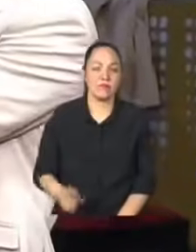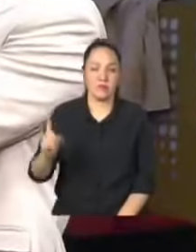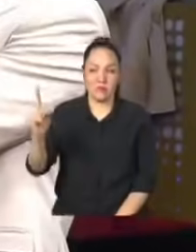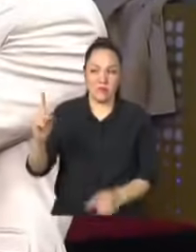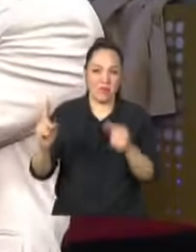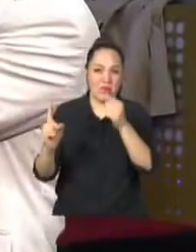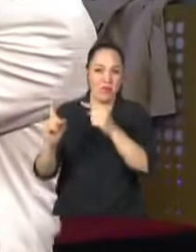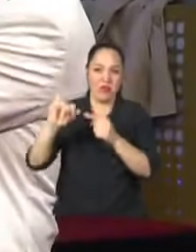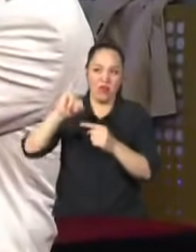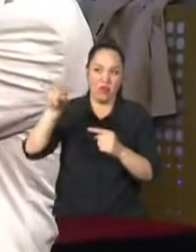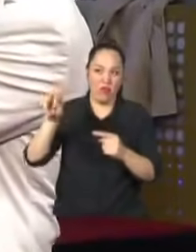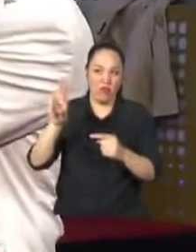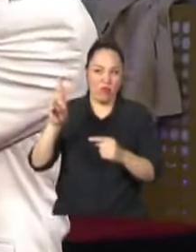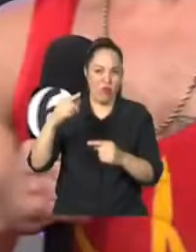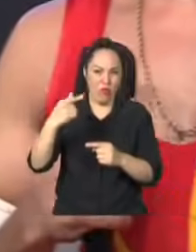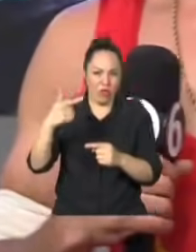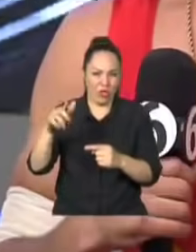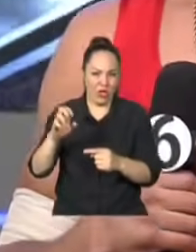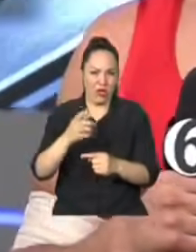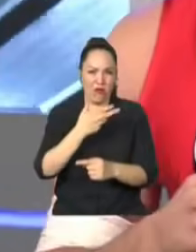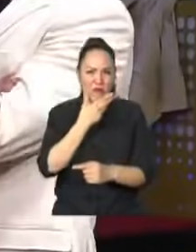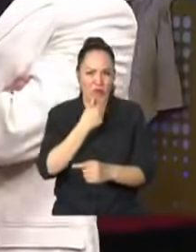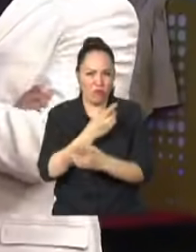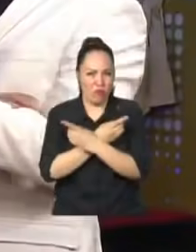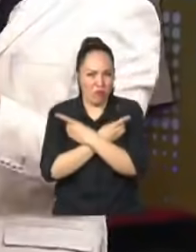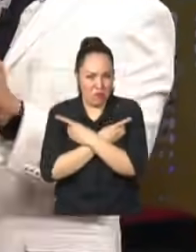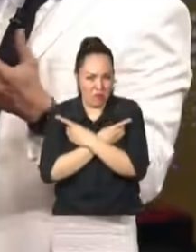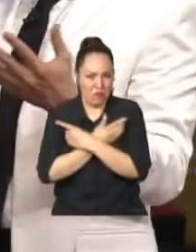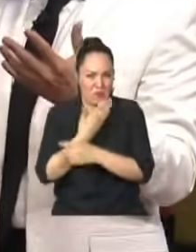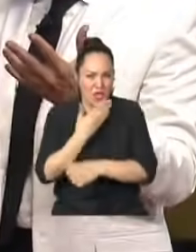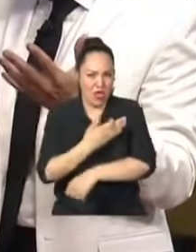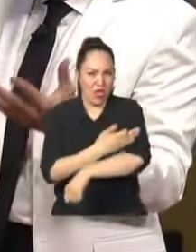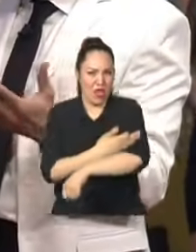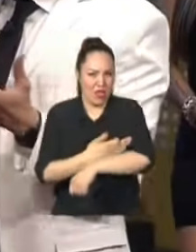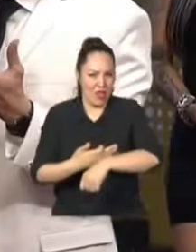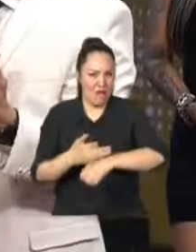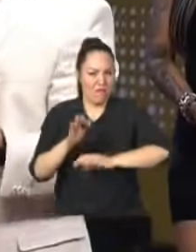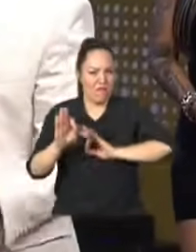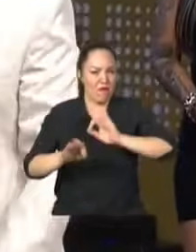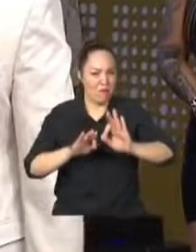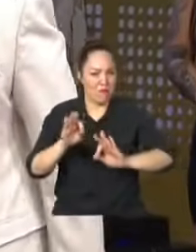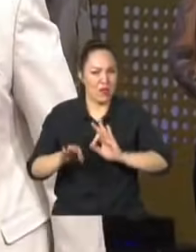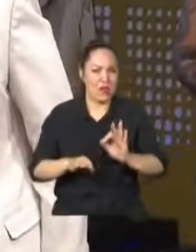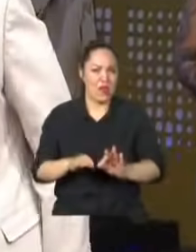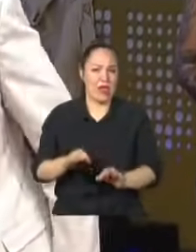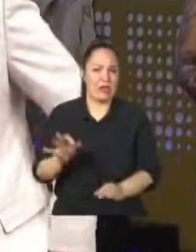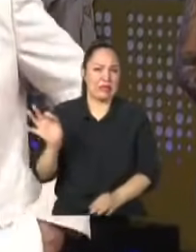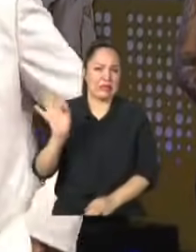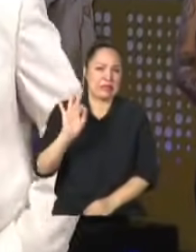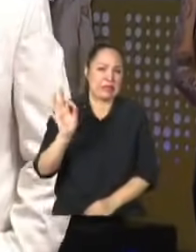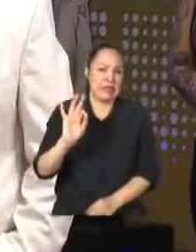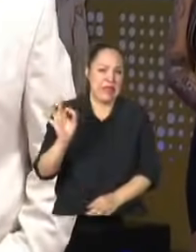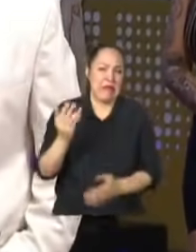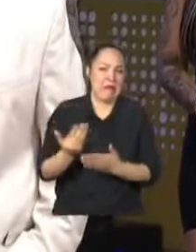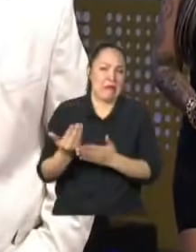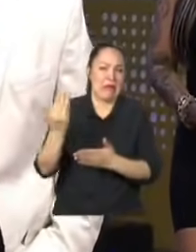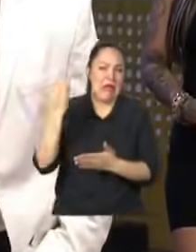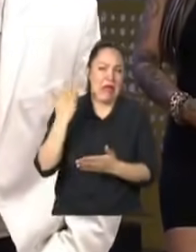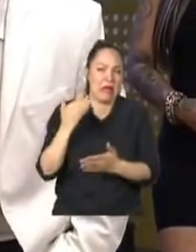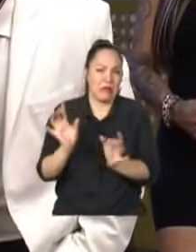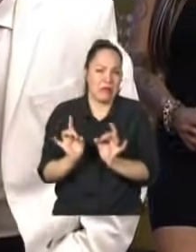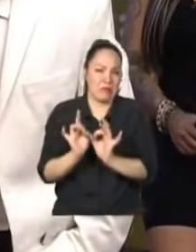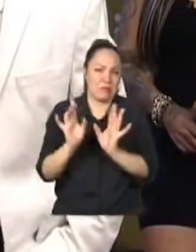familia. Claro, él es un hombre de familia, claro. Si en un momento dado en su vida no